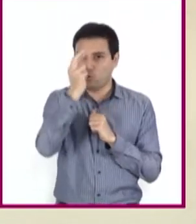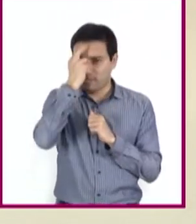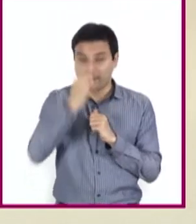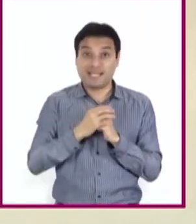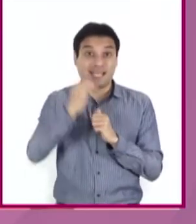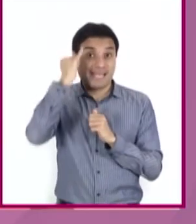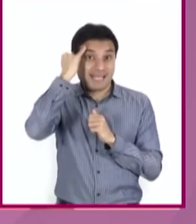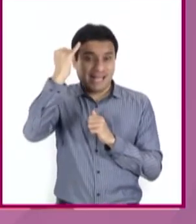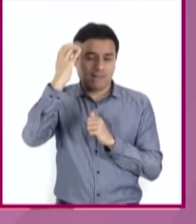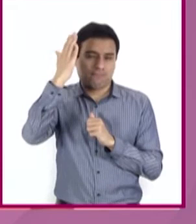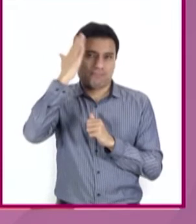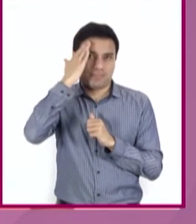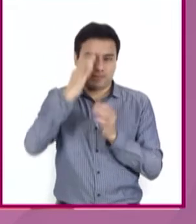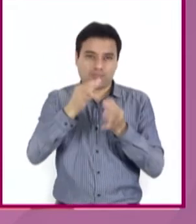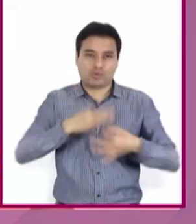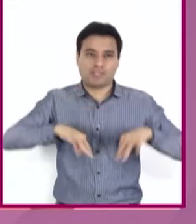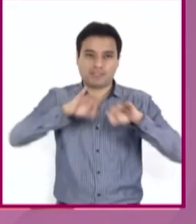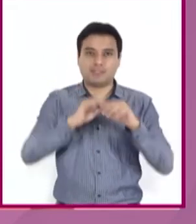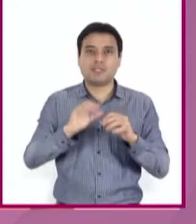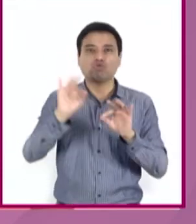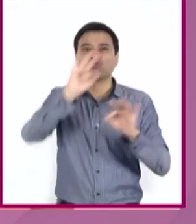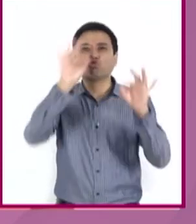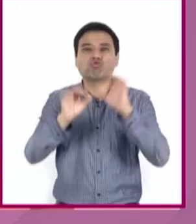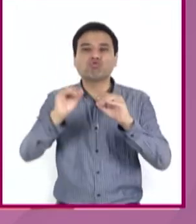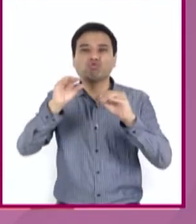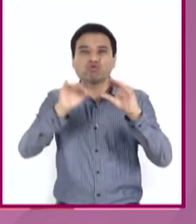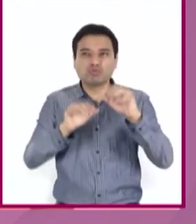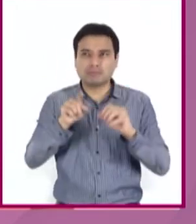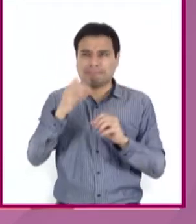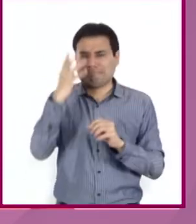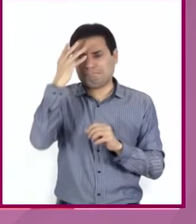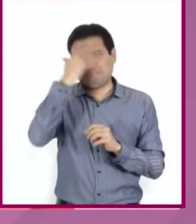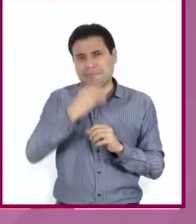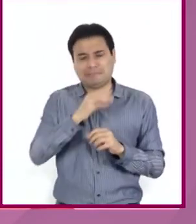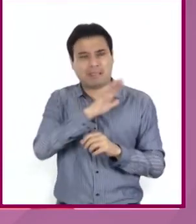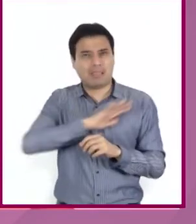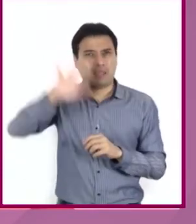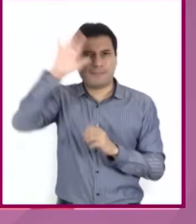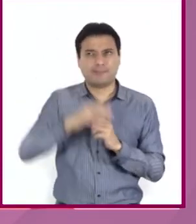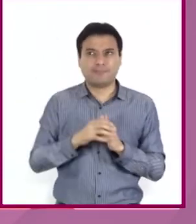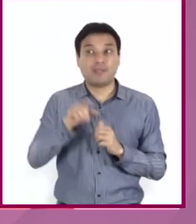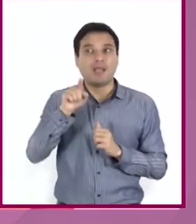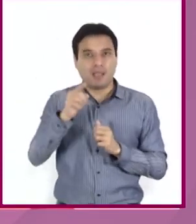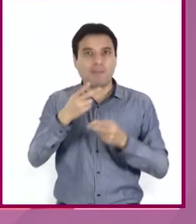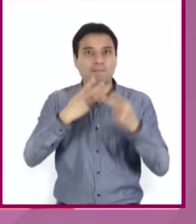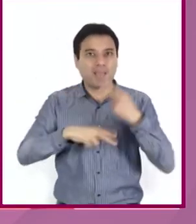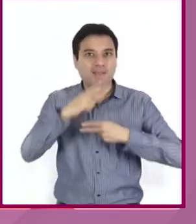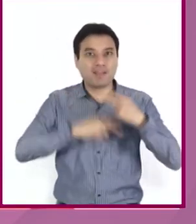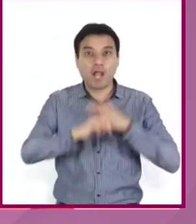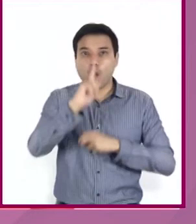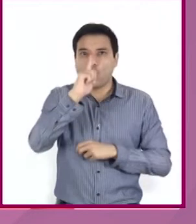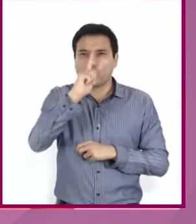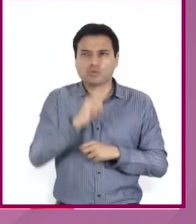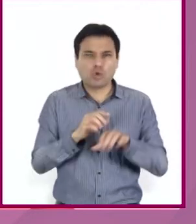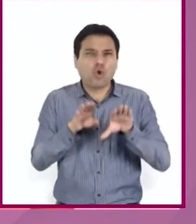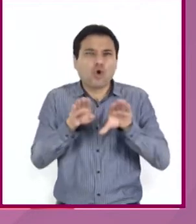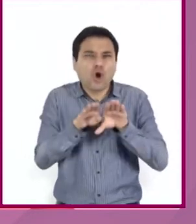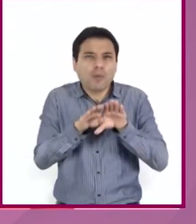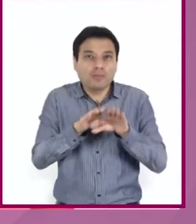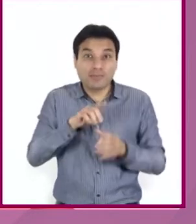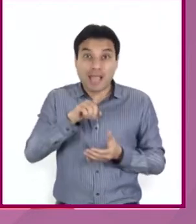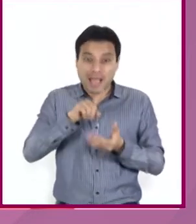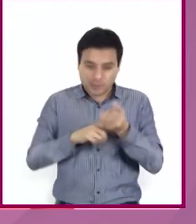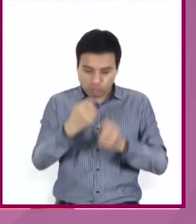autónomas. Las luciérnagas son insectos maravillosos, crean luz mediante una reacción química y